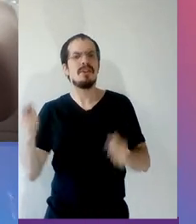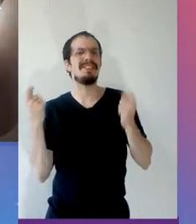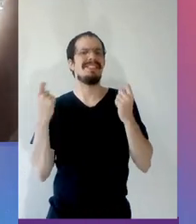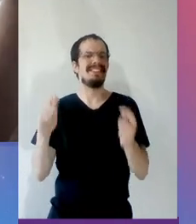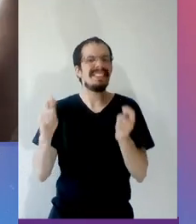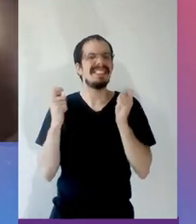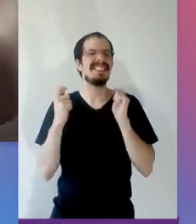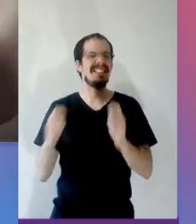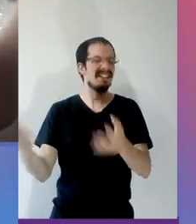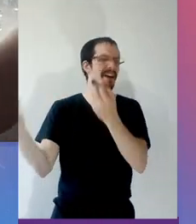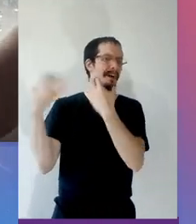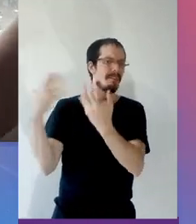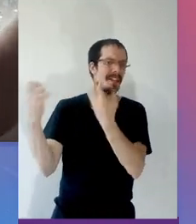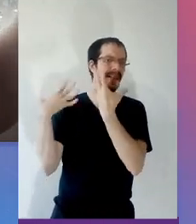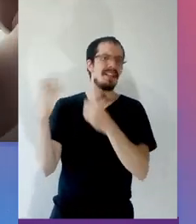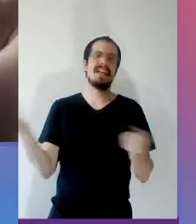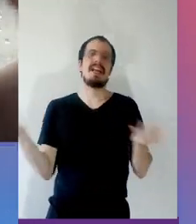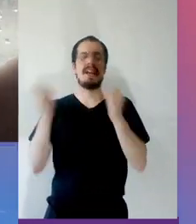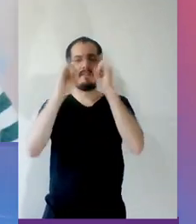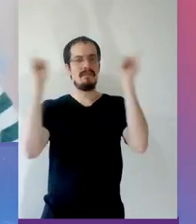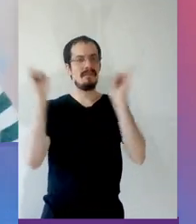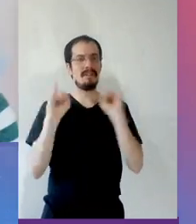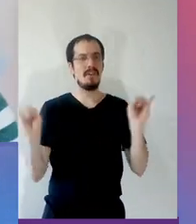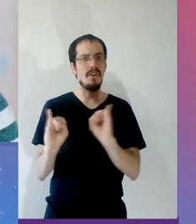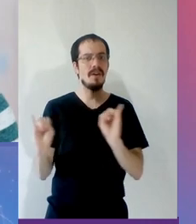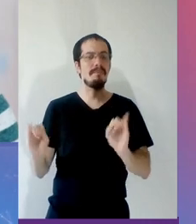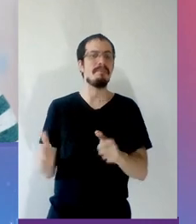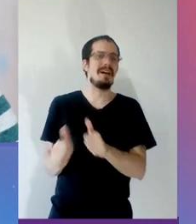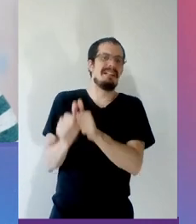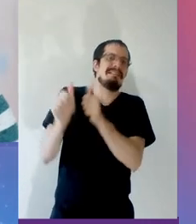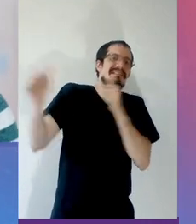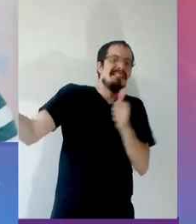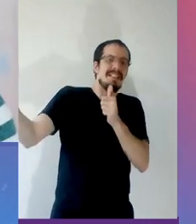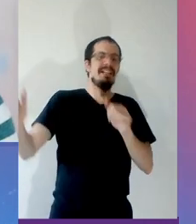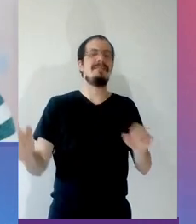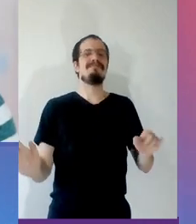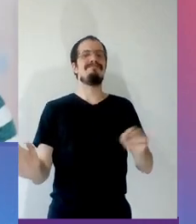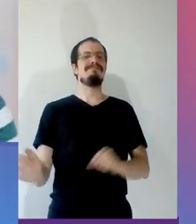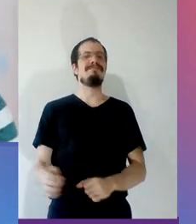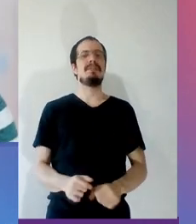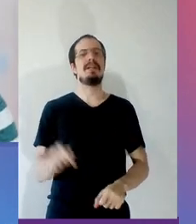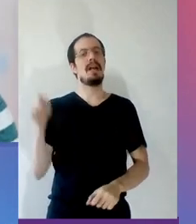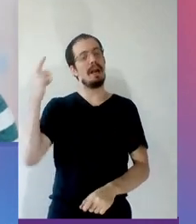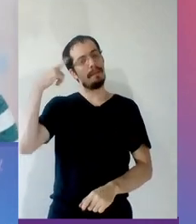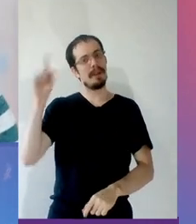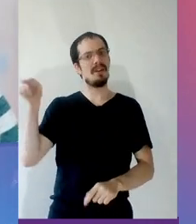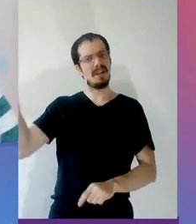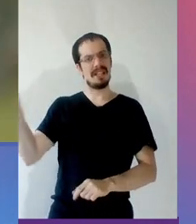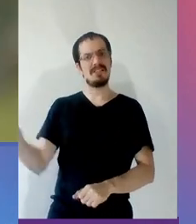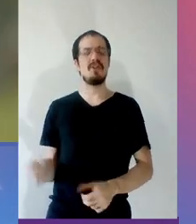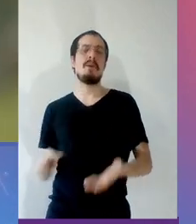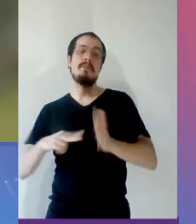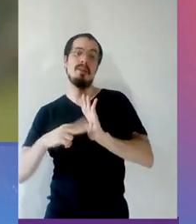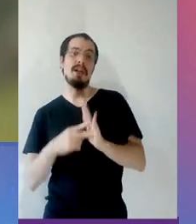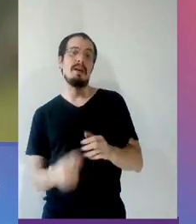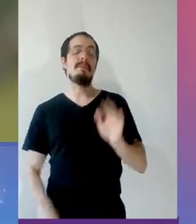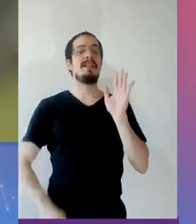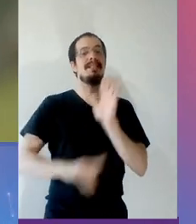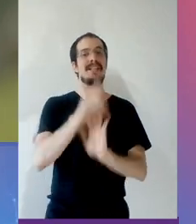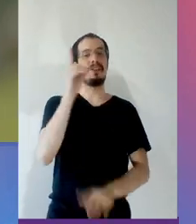en una realidad virtual, ¿sí? Pero que sin embargo sabemos que va en desmedro de su desarrollo cerebral.